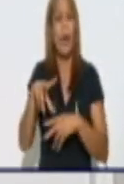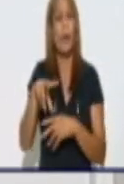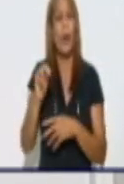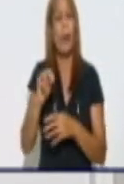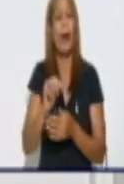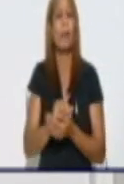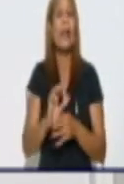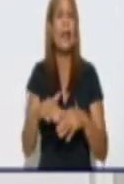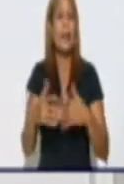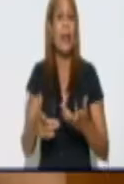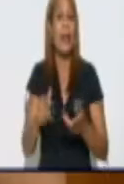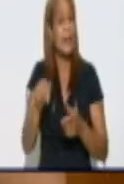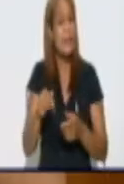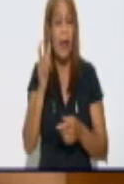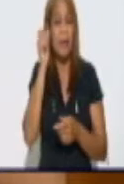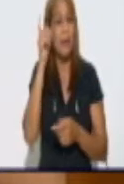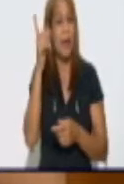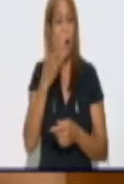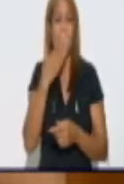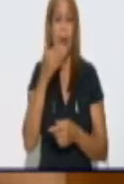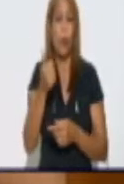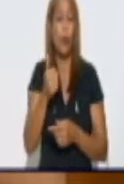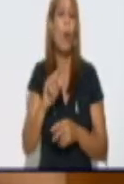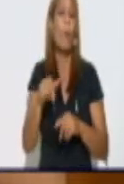que sería lo ideal. Ahí la arena,